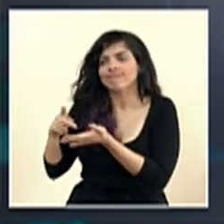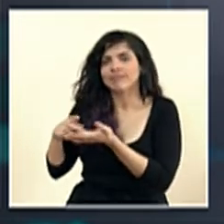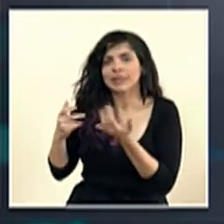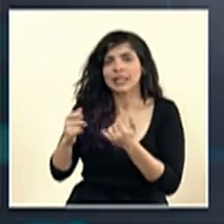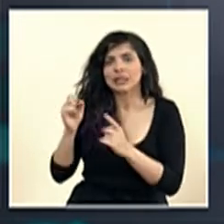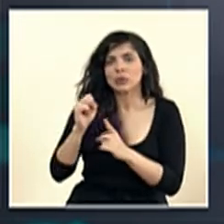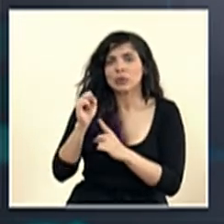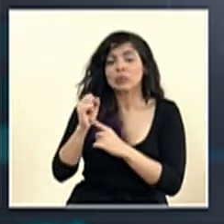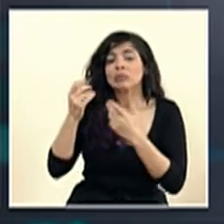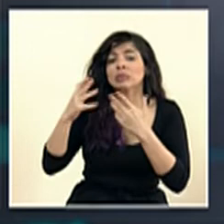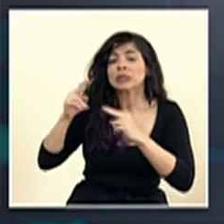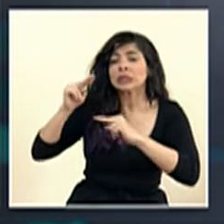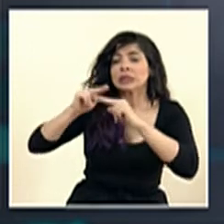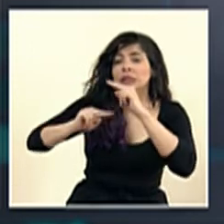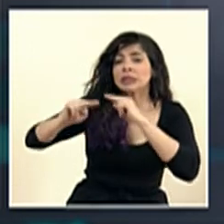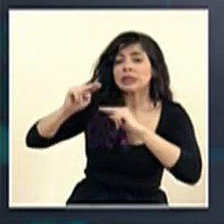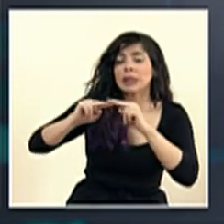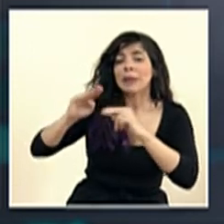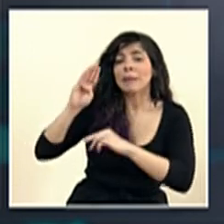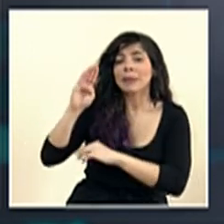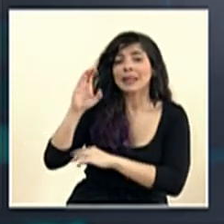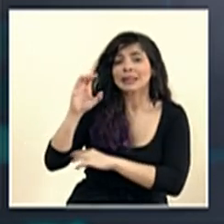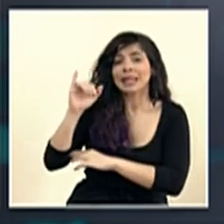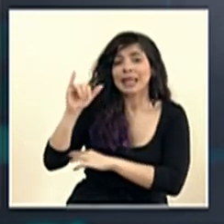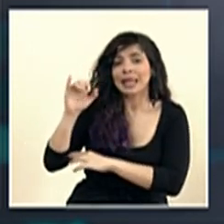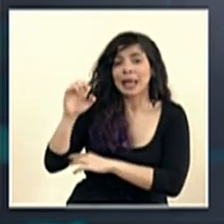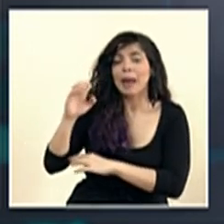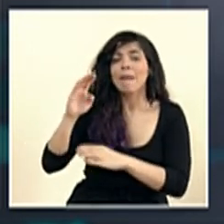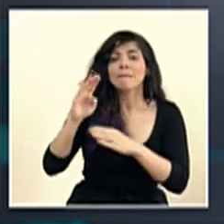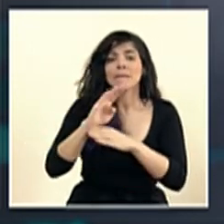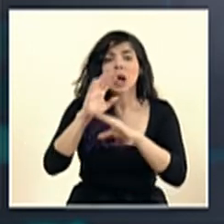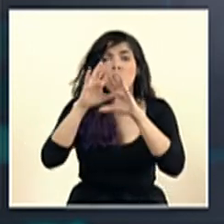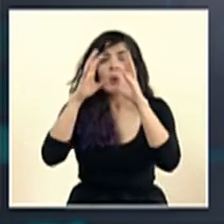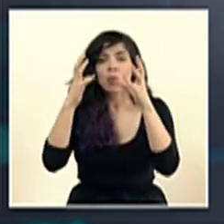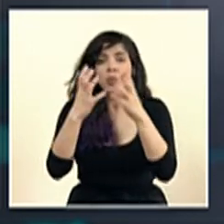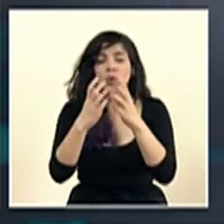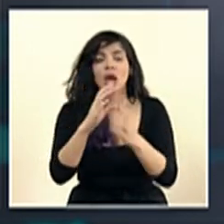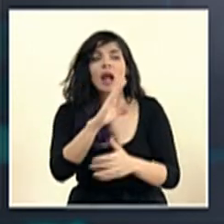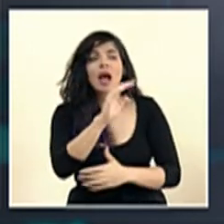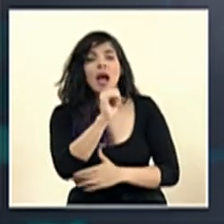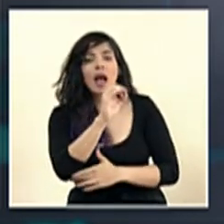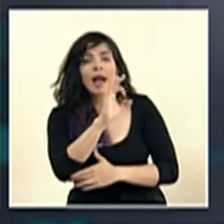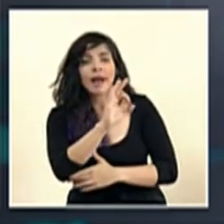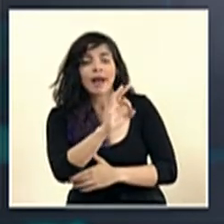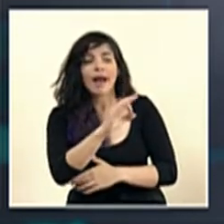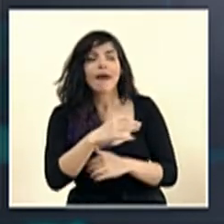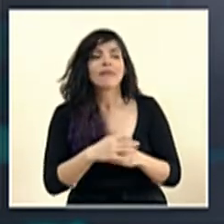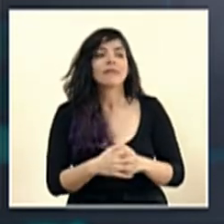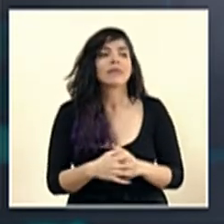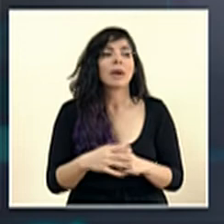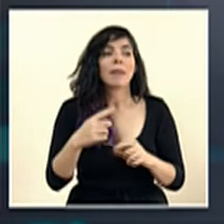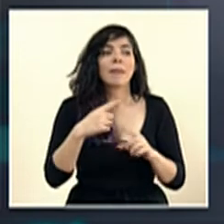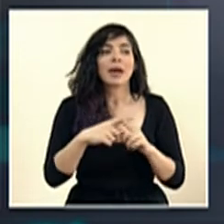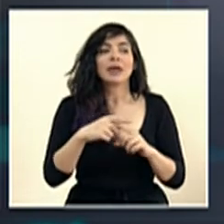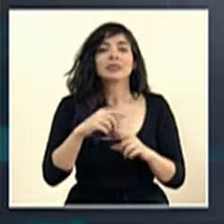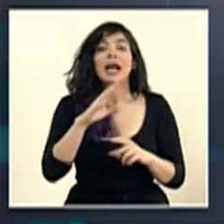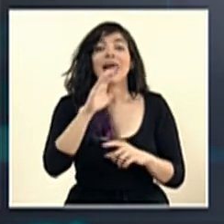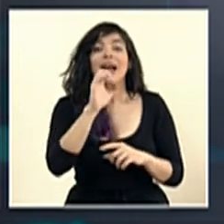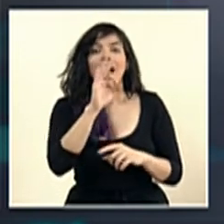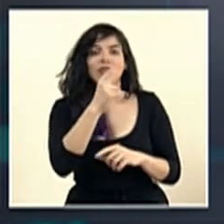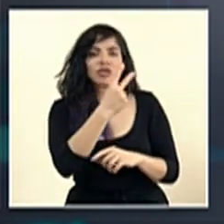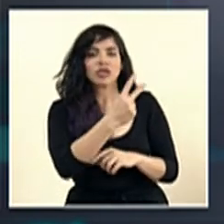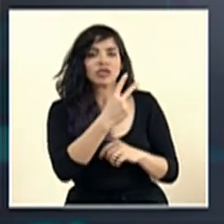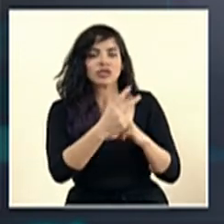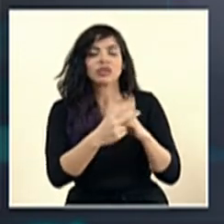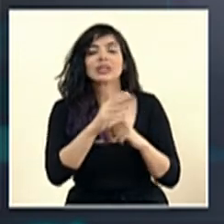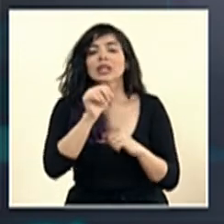Hemos negociado con el BCIE, con el Banco Mundial, con la CAF, con la CAF 2 operaciones y